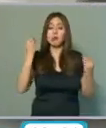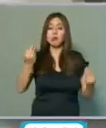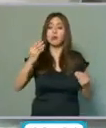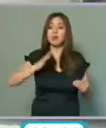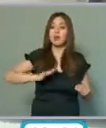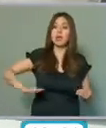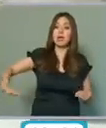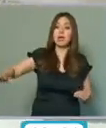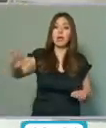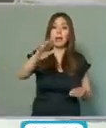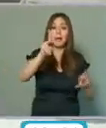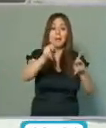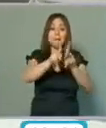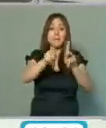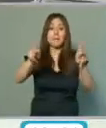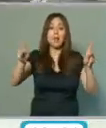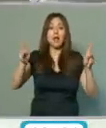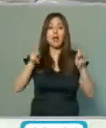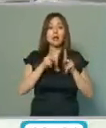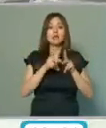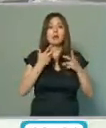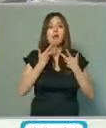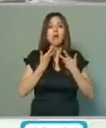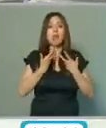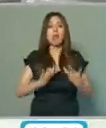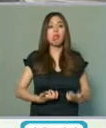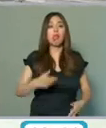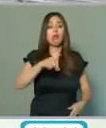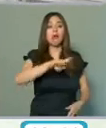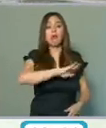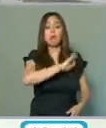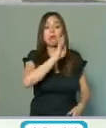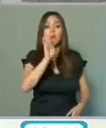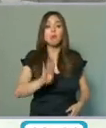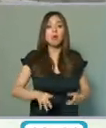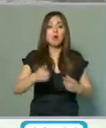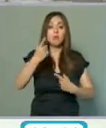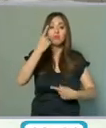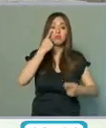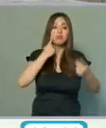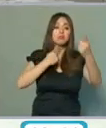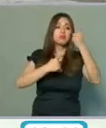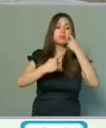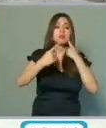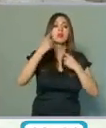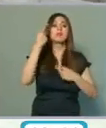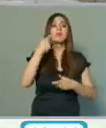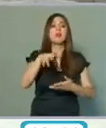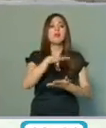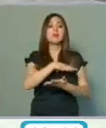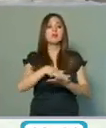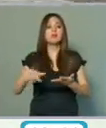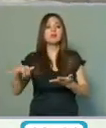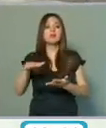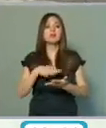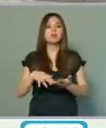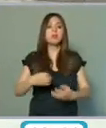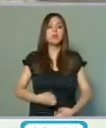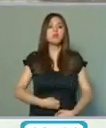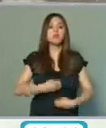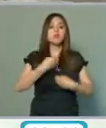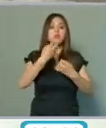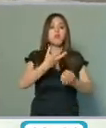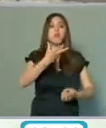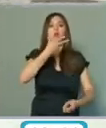esta plaza llorando y recitando los poemas del gran Manuel